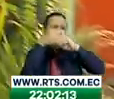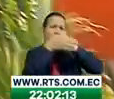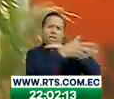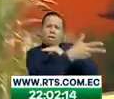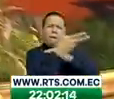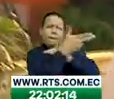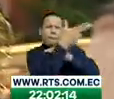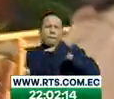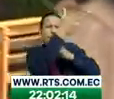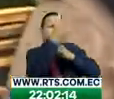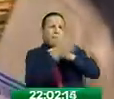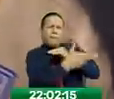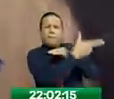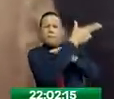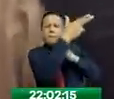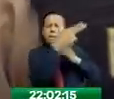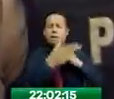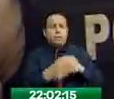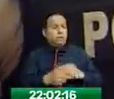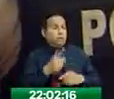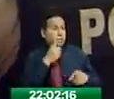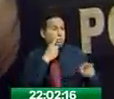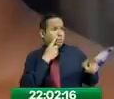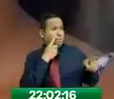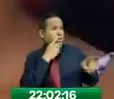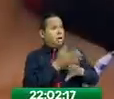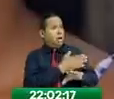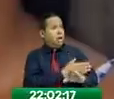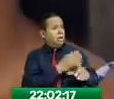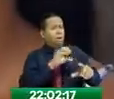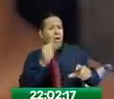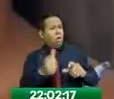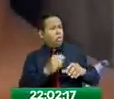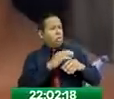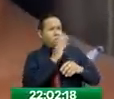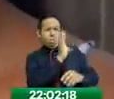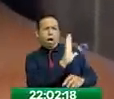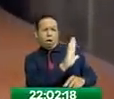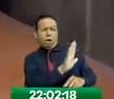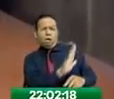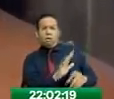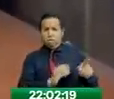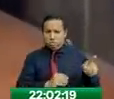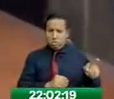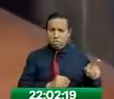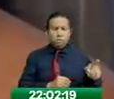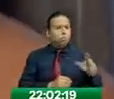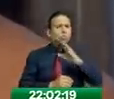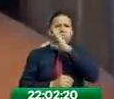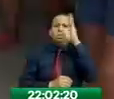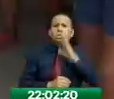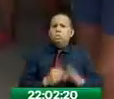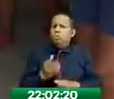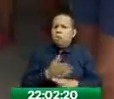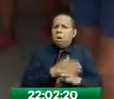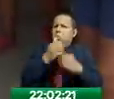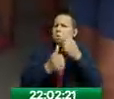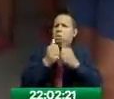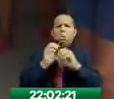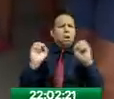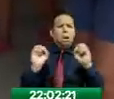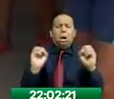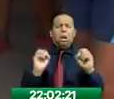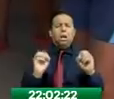ventana, todo. ¿Su papá había recibido amenazas? No. Ni una amenaza porque no tenía problemas con nadie. Sucedió